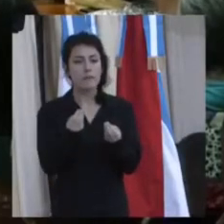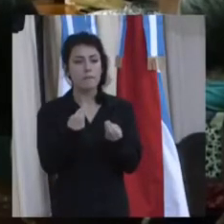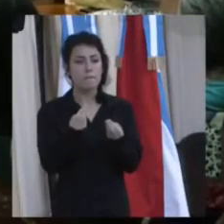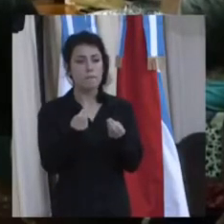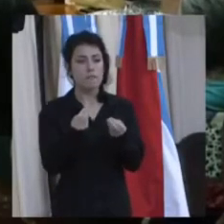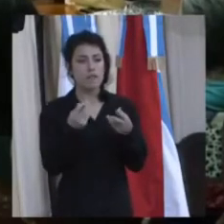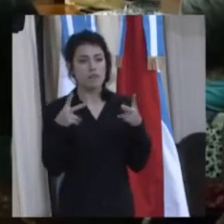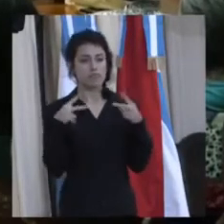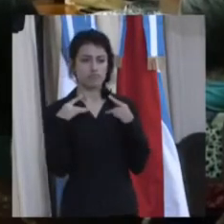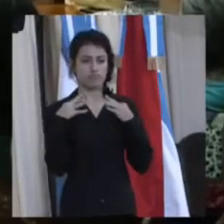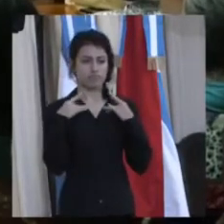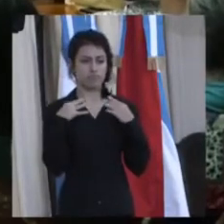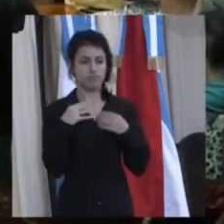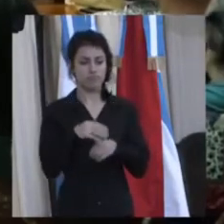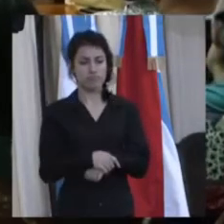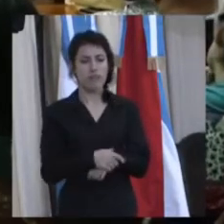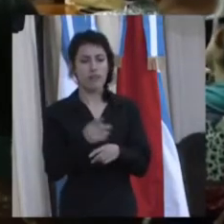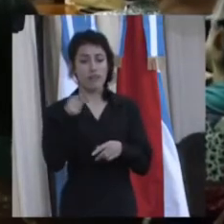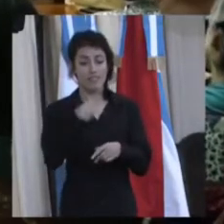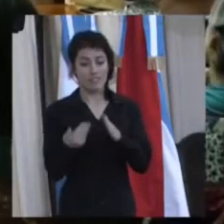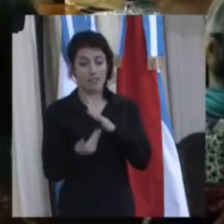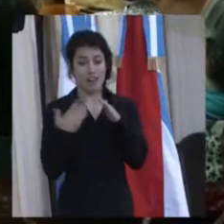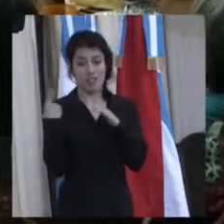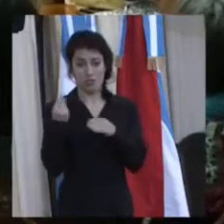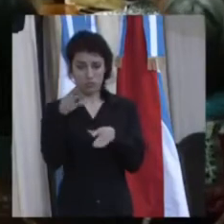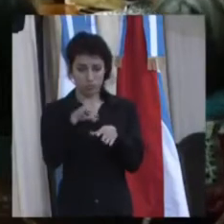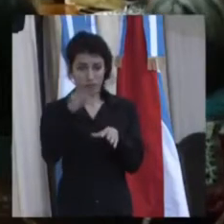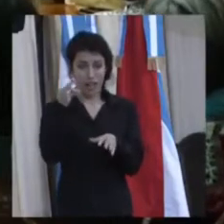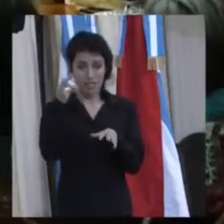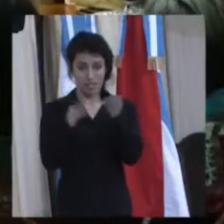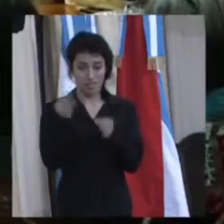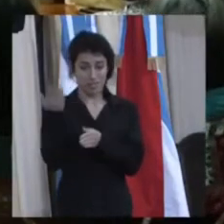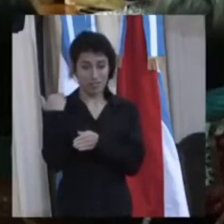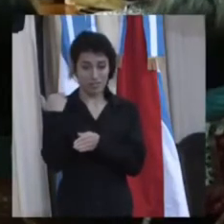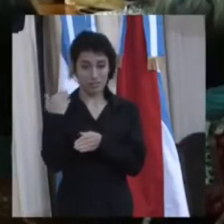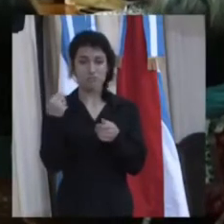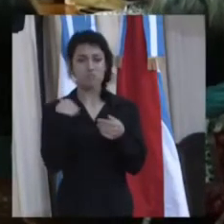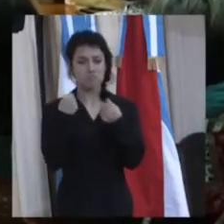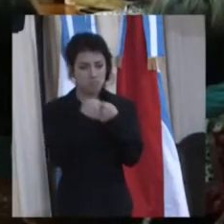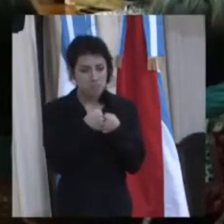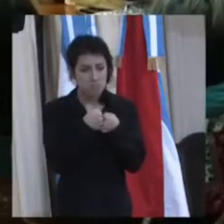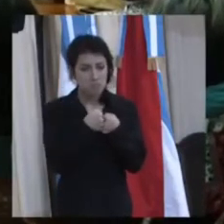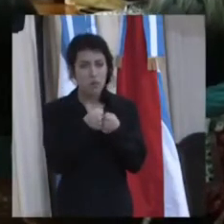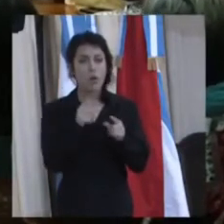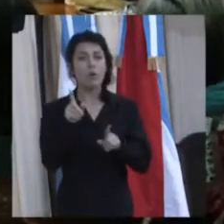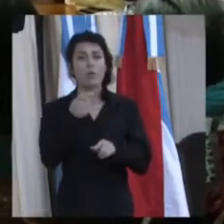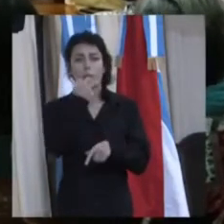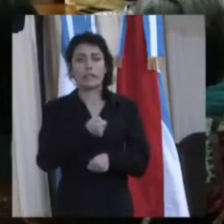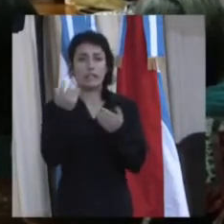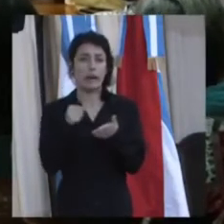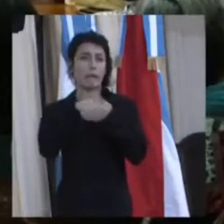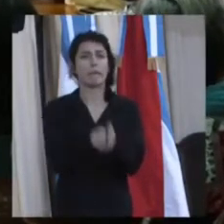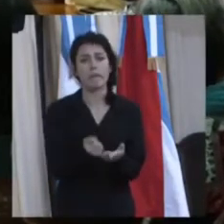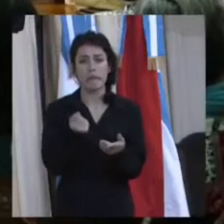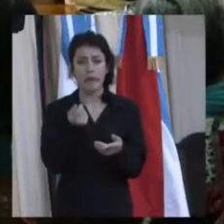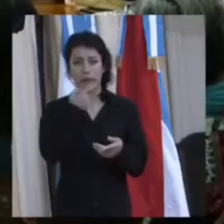su actitud rebelde contra el rector electo, perfectamente de acuerdo. Cualquiera puede holgar cuando así le viene en